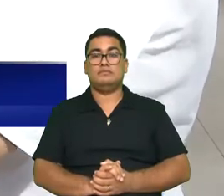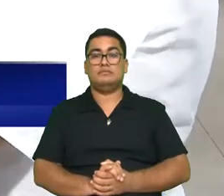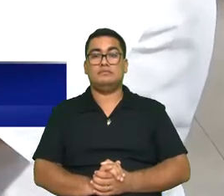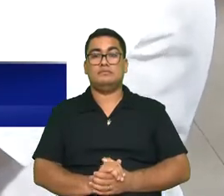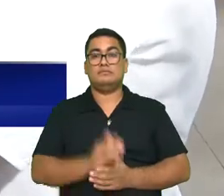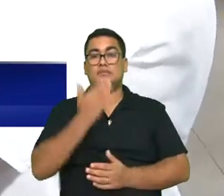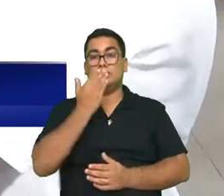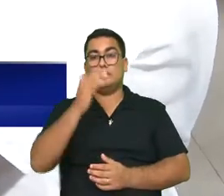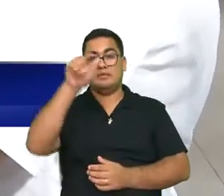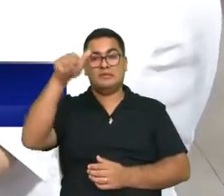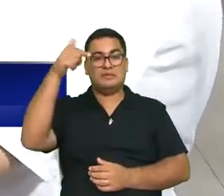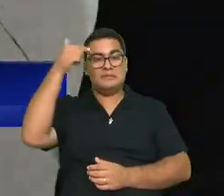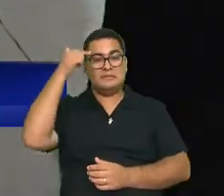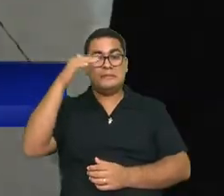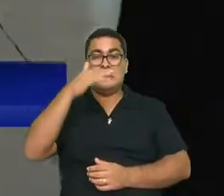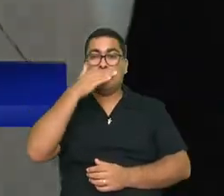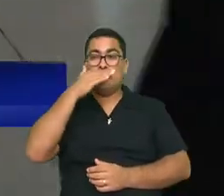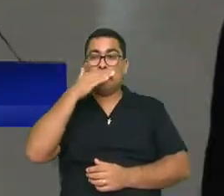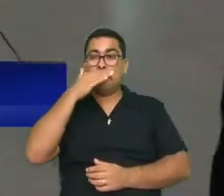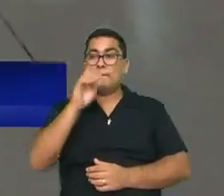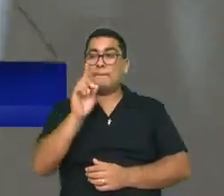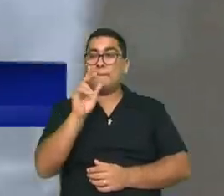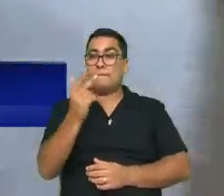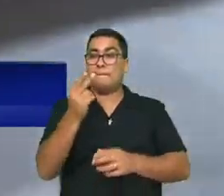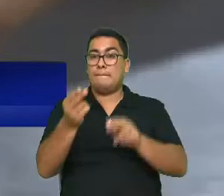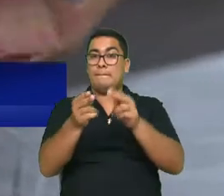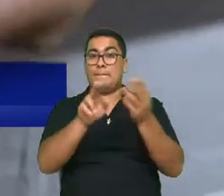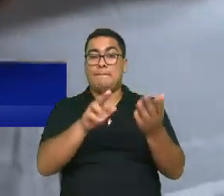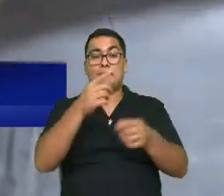Buen gobierno sandinista garantiza este 18 de